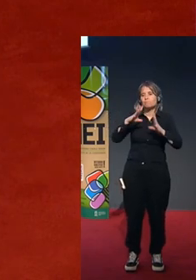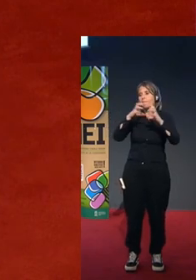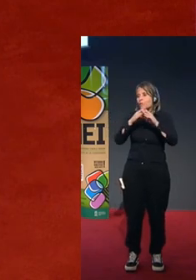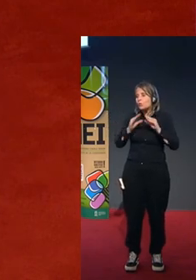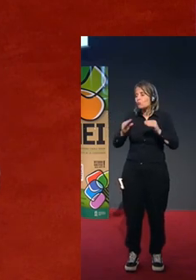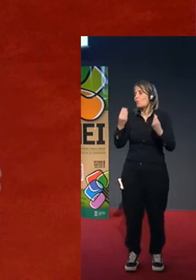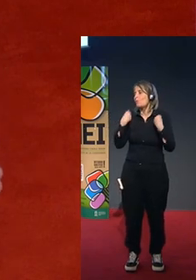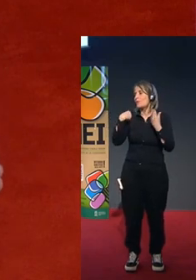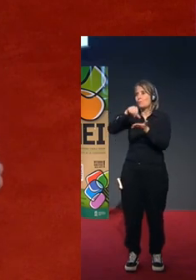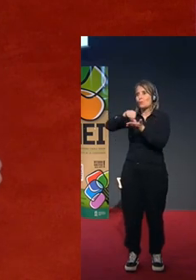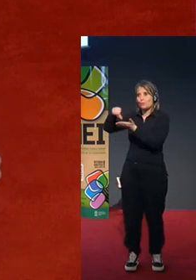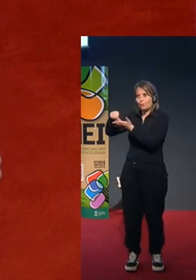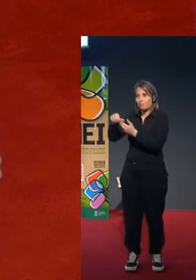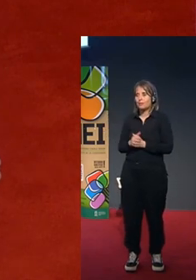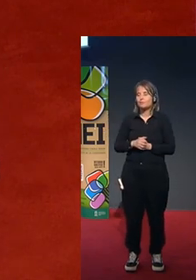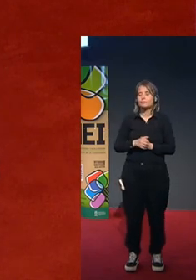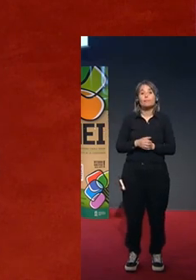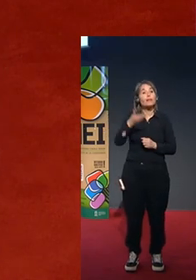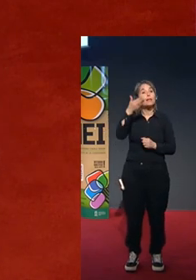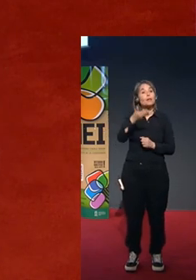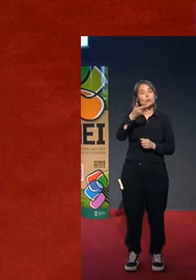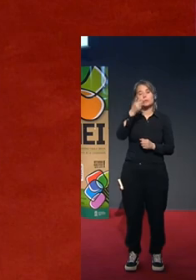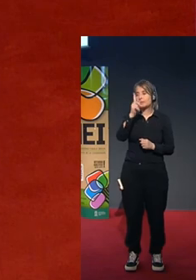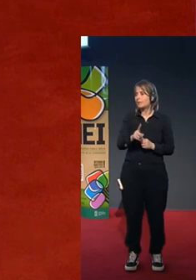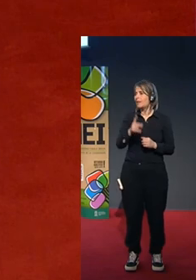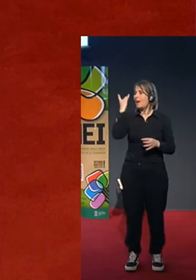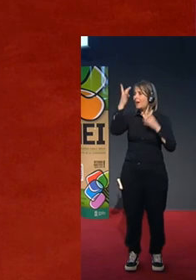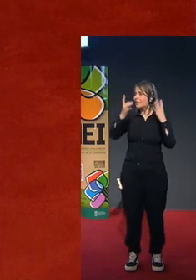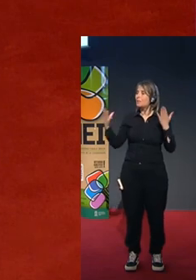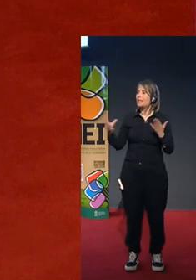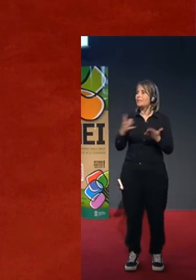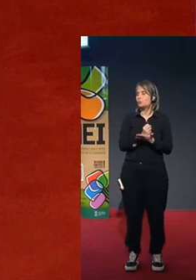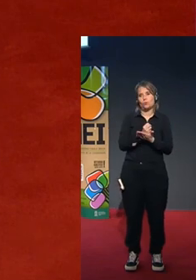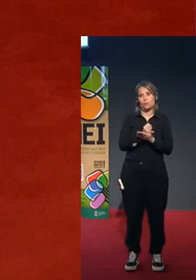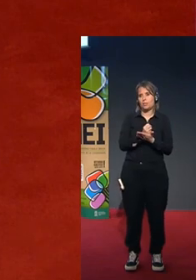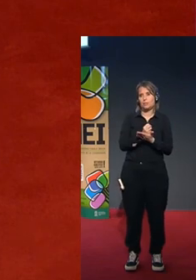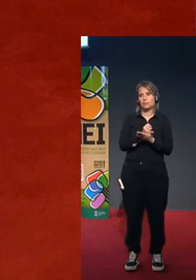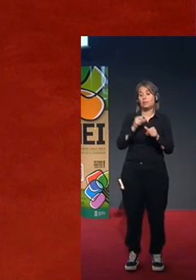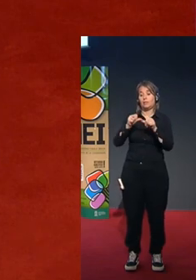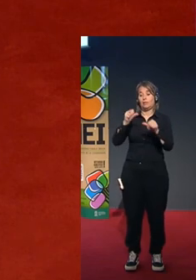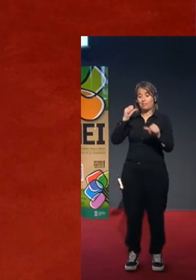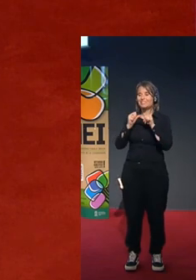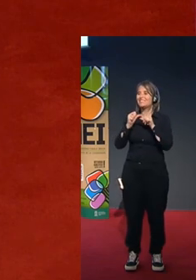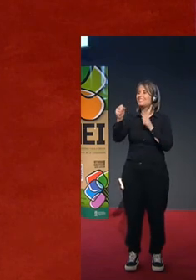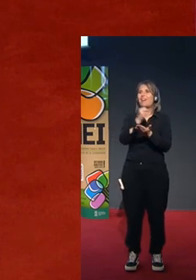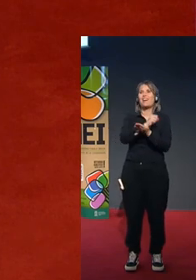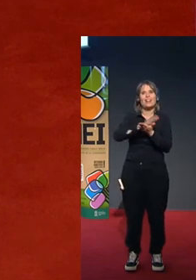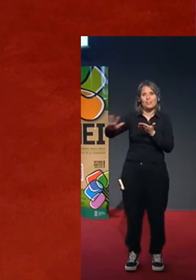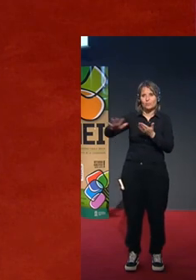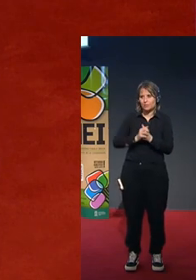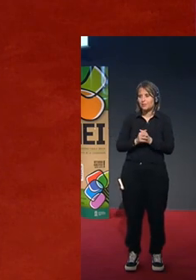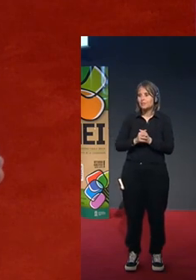vida municipal y algo muy importante todas las actividades son y serán gratuitas se han desarrollado de